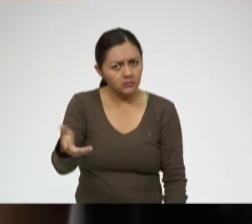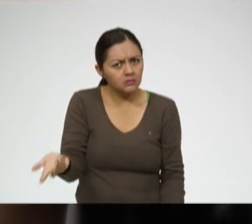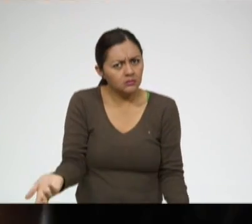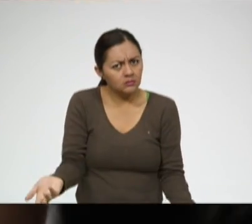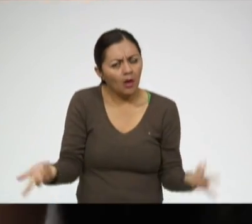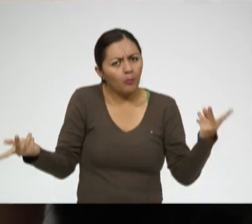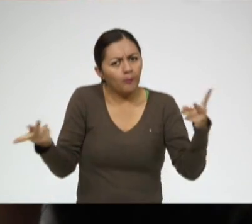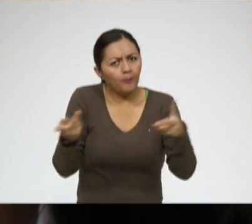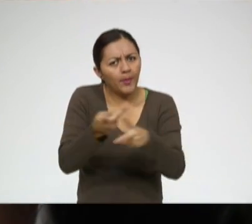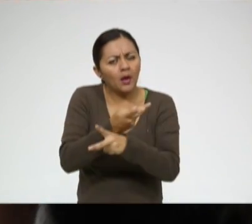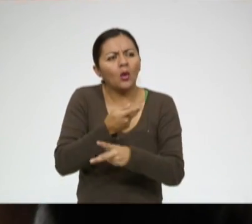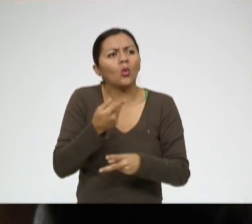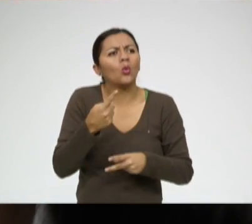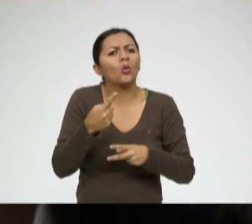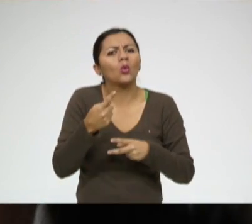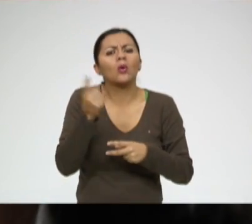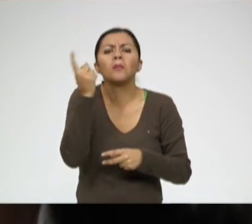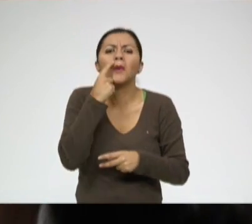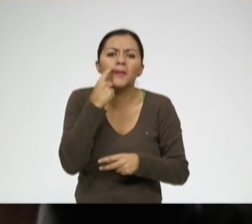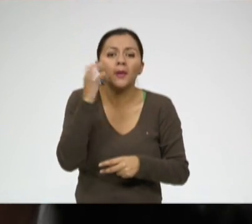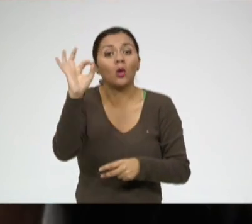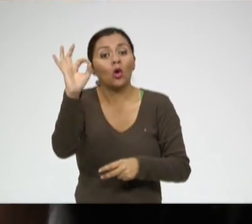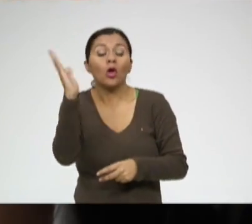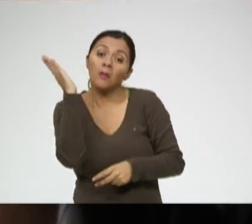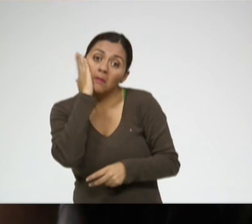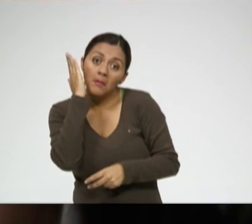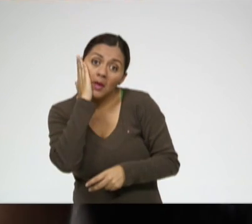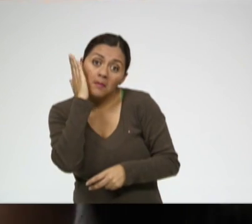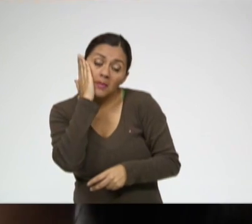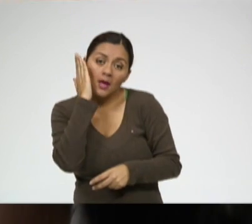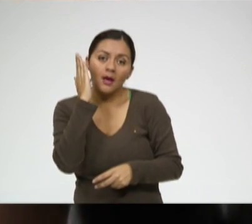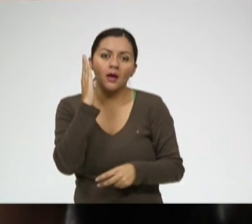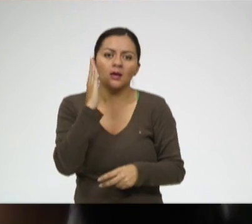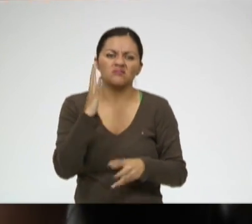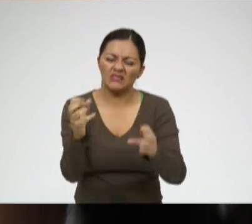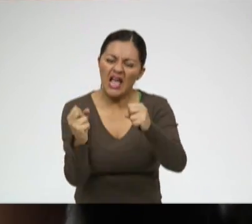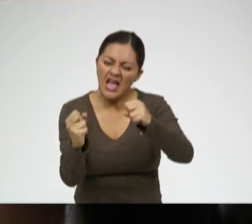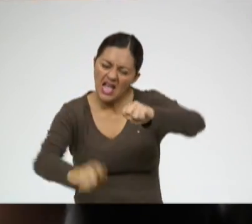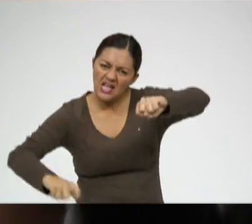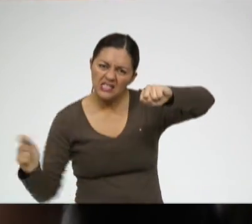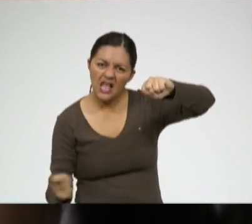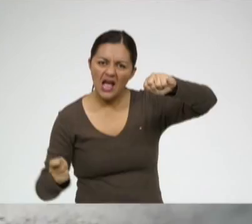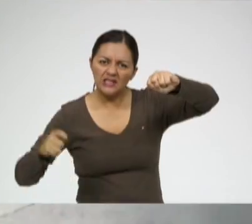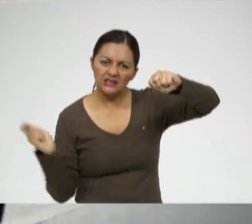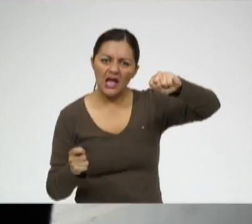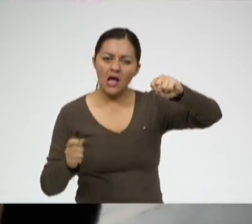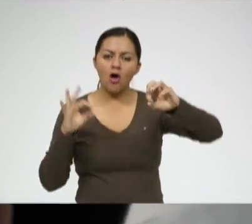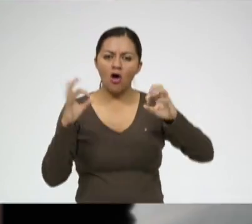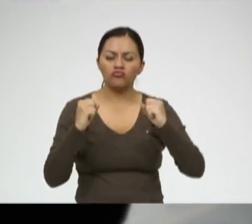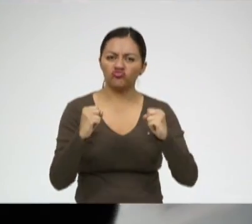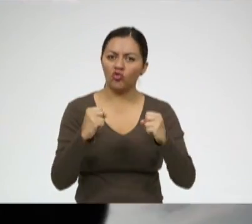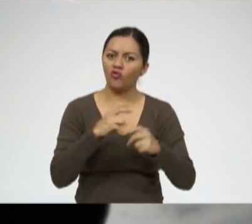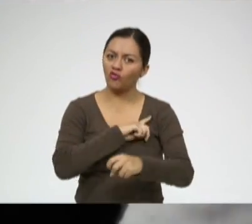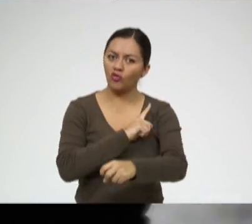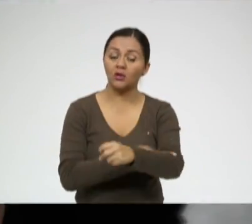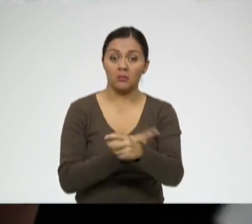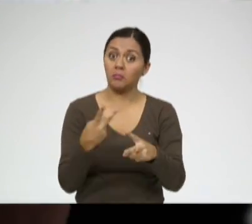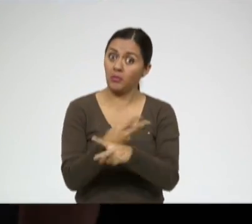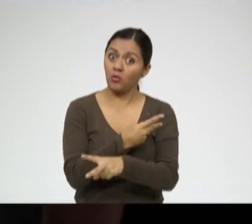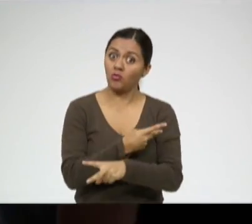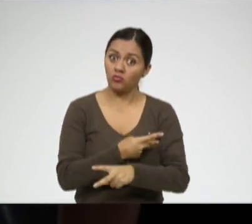en todo caso, de lo que es cuando ya un padre o una madre arremete físicamente contra un adolescente.